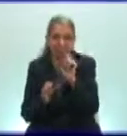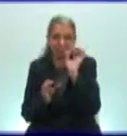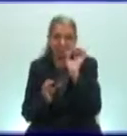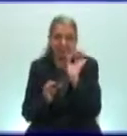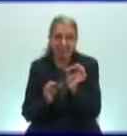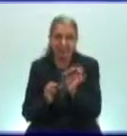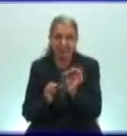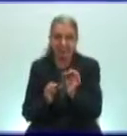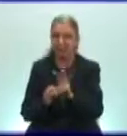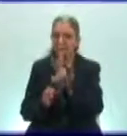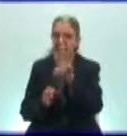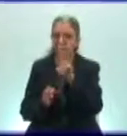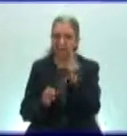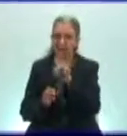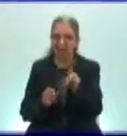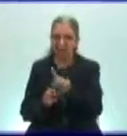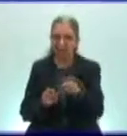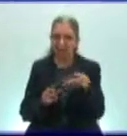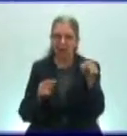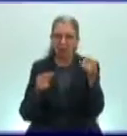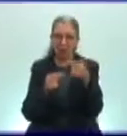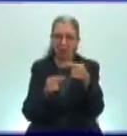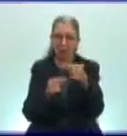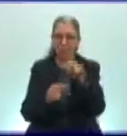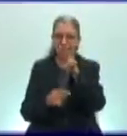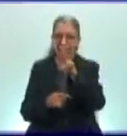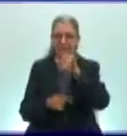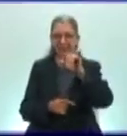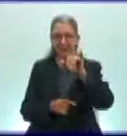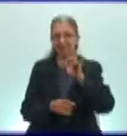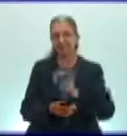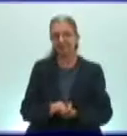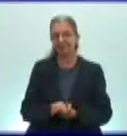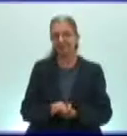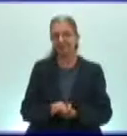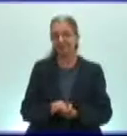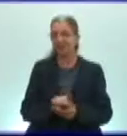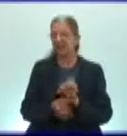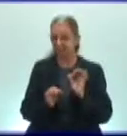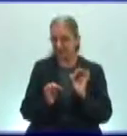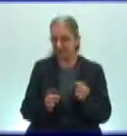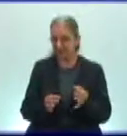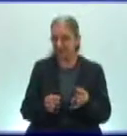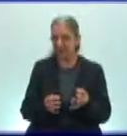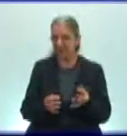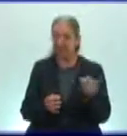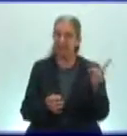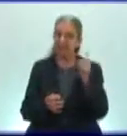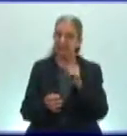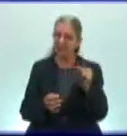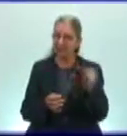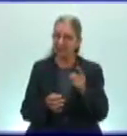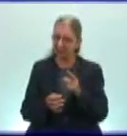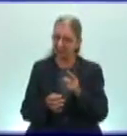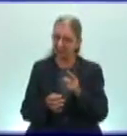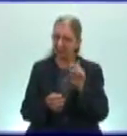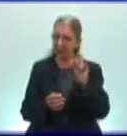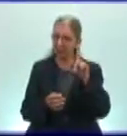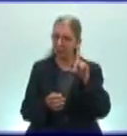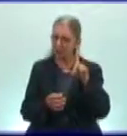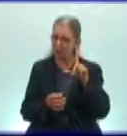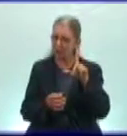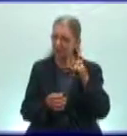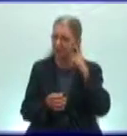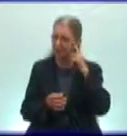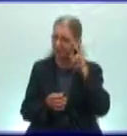clase anterior, también coincide con la cantidad de protones y siempre lo vamos a representar como Z mayúscula.